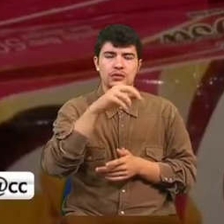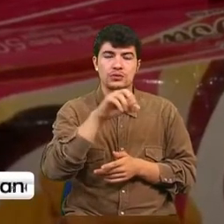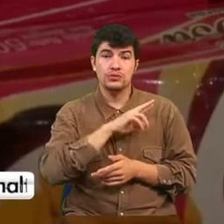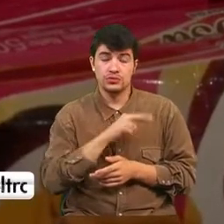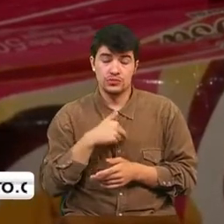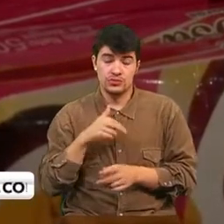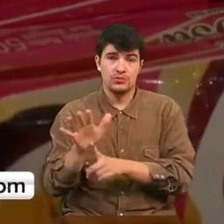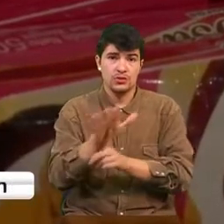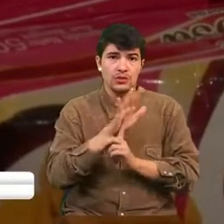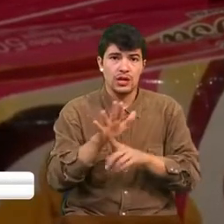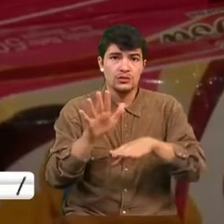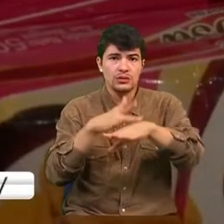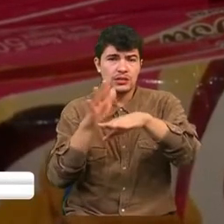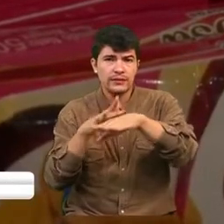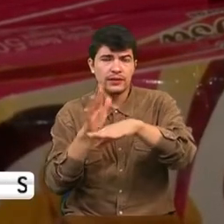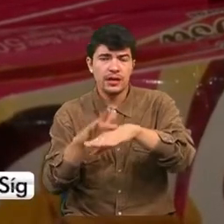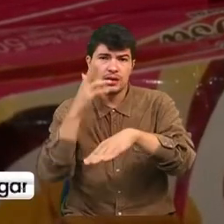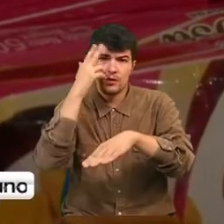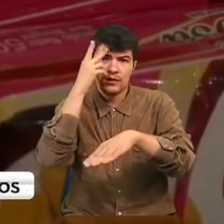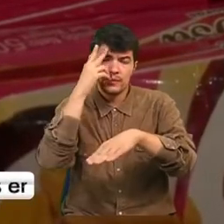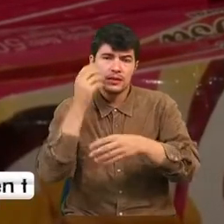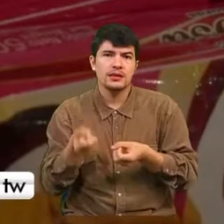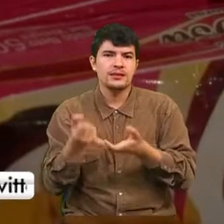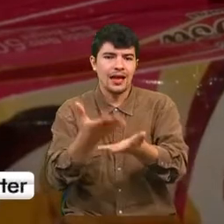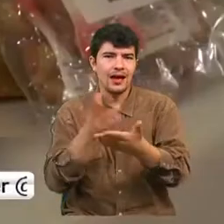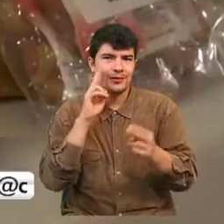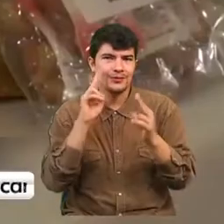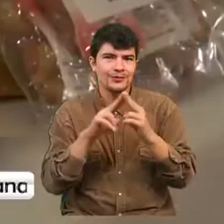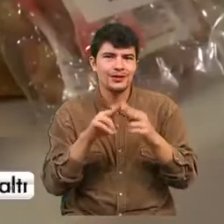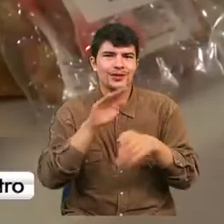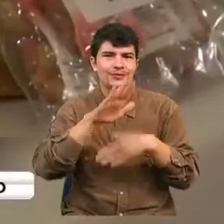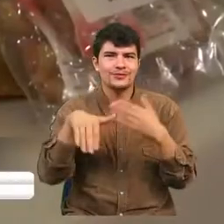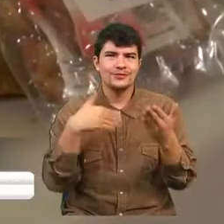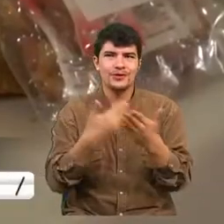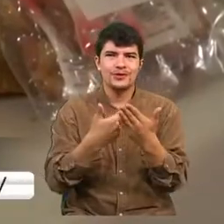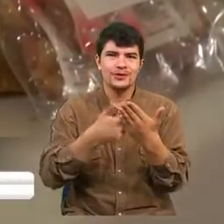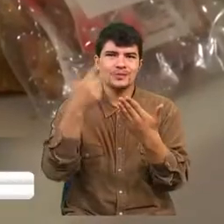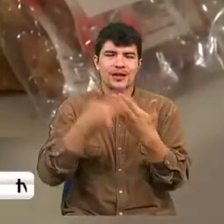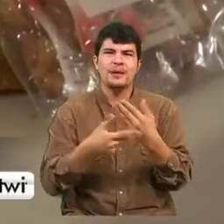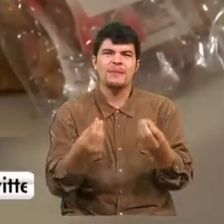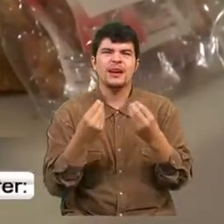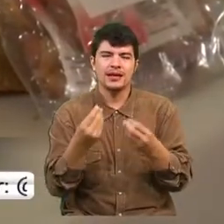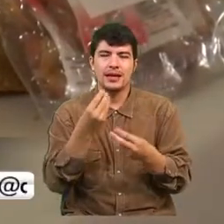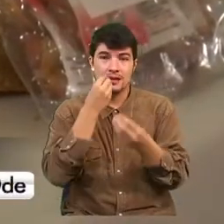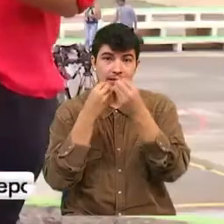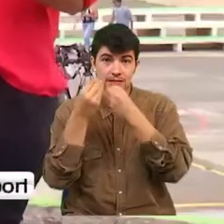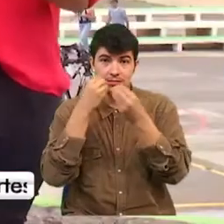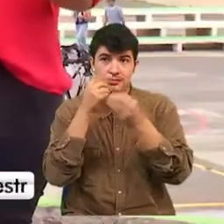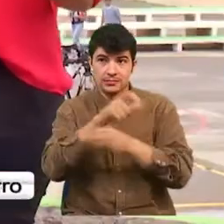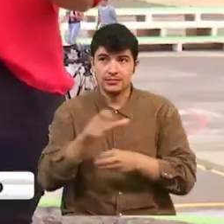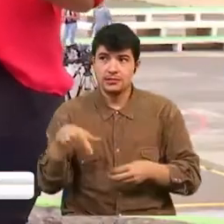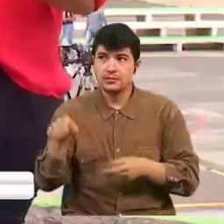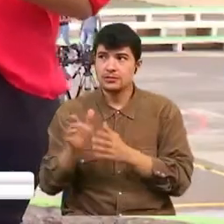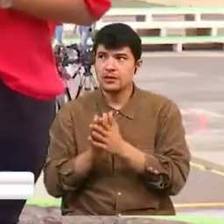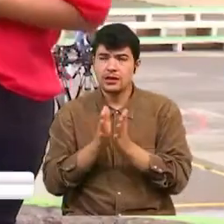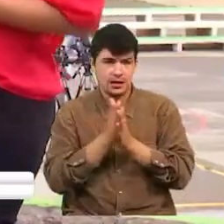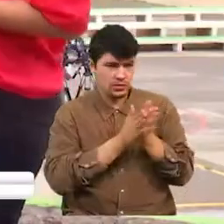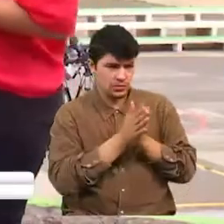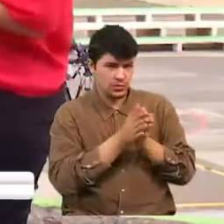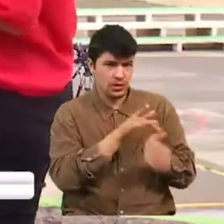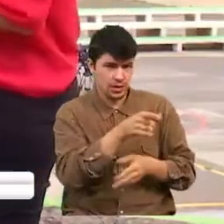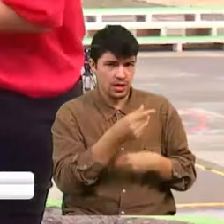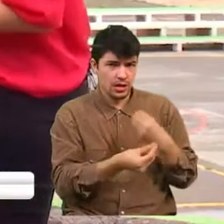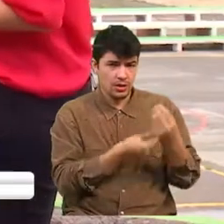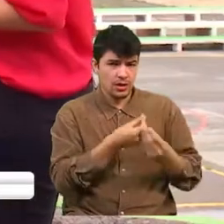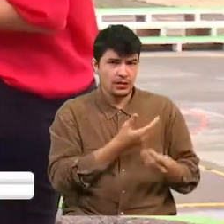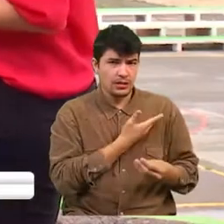visibilizando, sensibilizando y obviamente dando a conocer todos estos proyectos para que la gente consuma lo propio. Esos chocolates los hacen madres